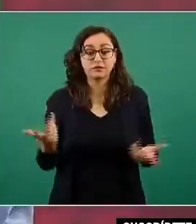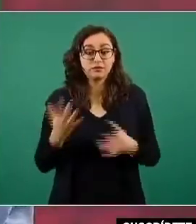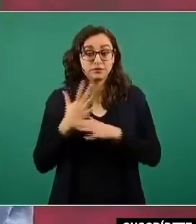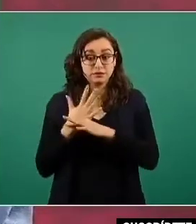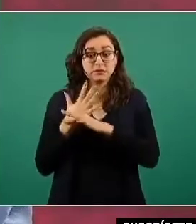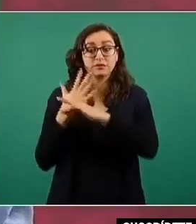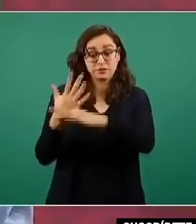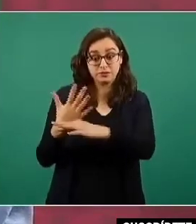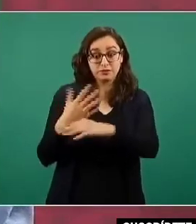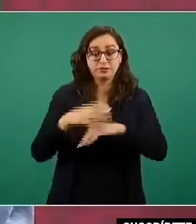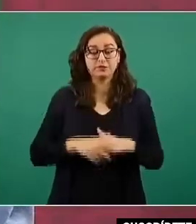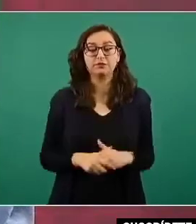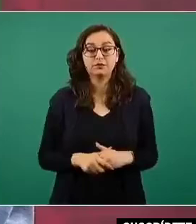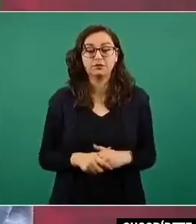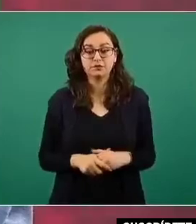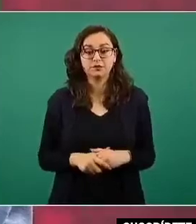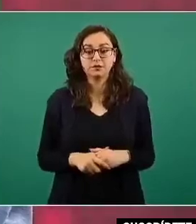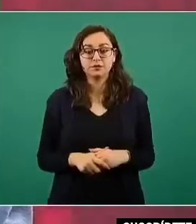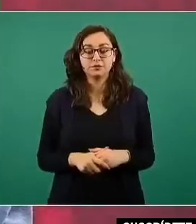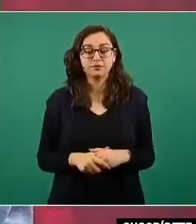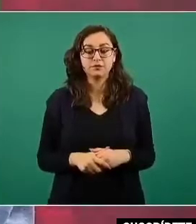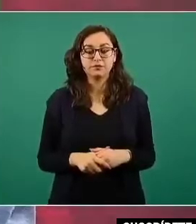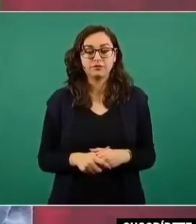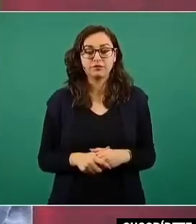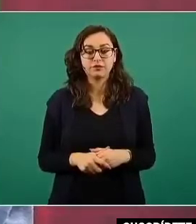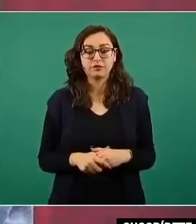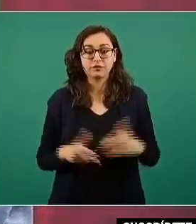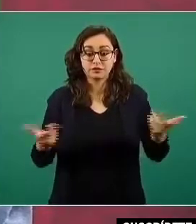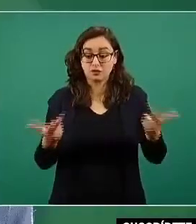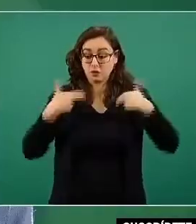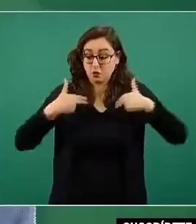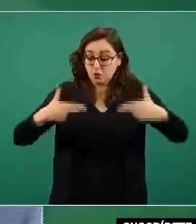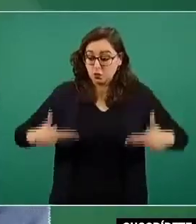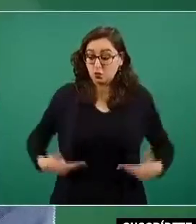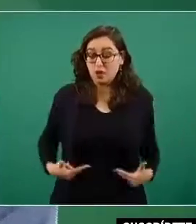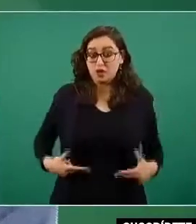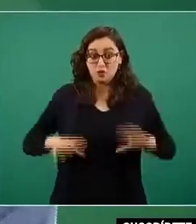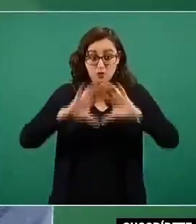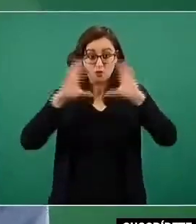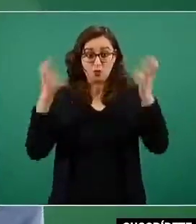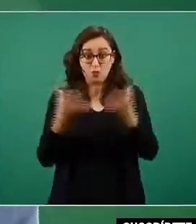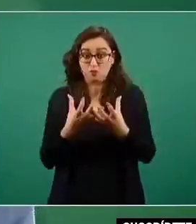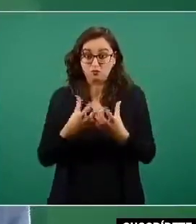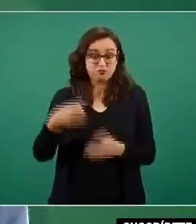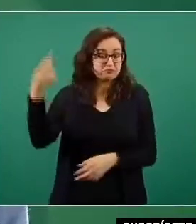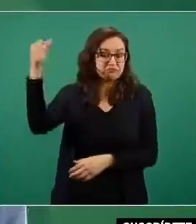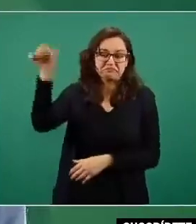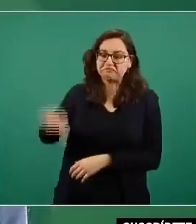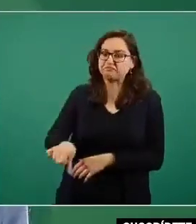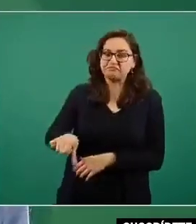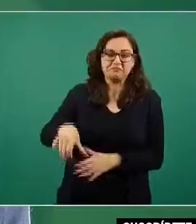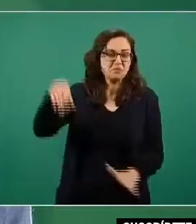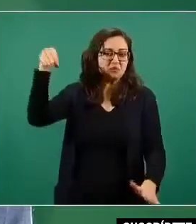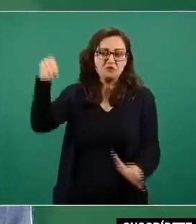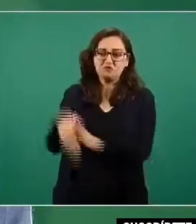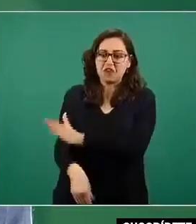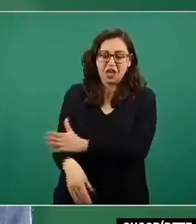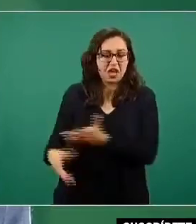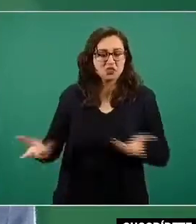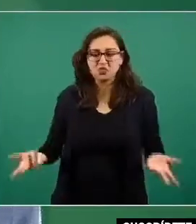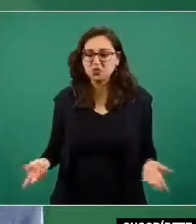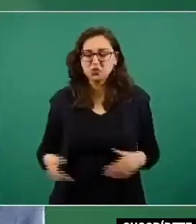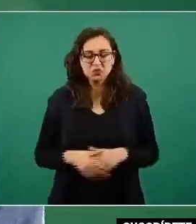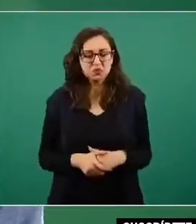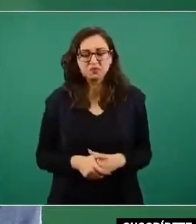énfasis muy grande, hablaba de un fracaso de la humanidad. Por cierto, se relaciona con lo que me preguntaba Héctor hace un par de